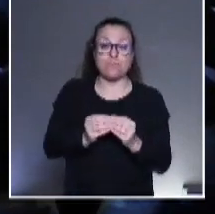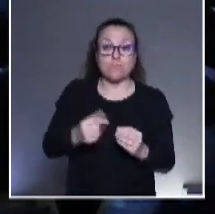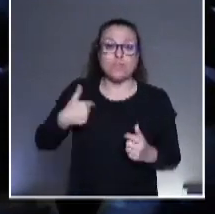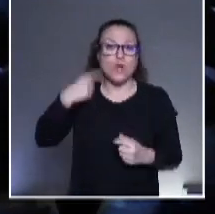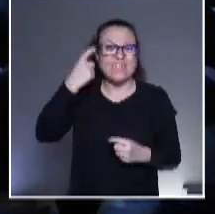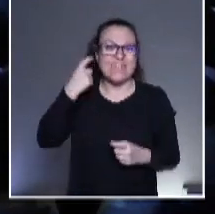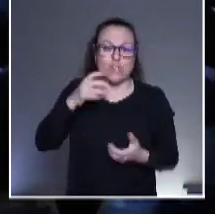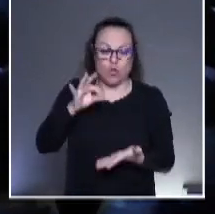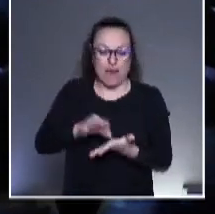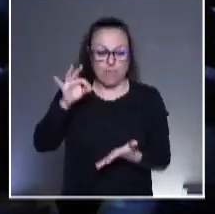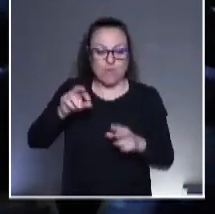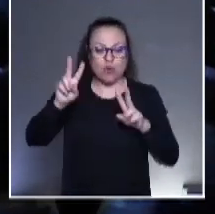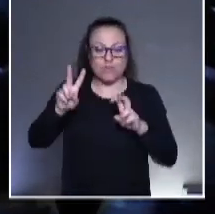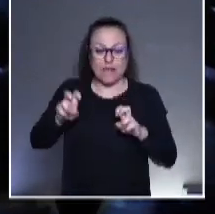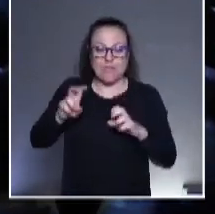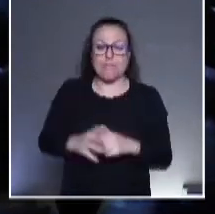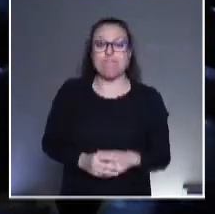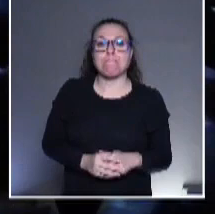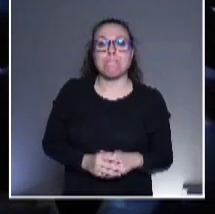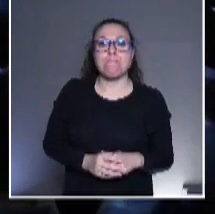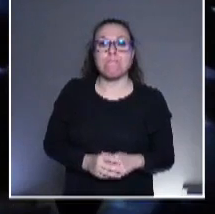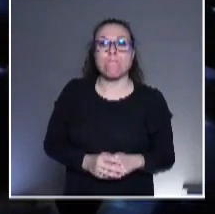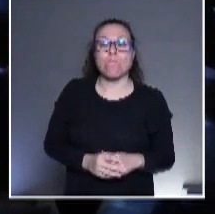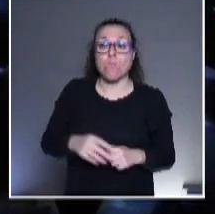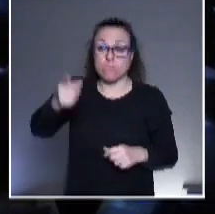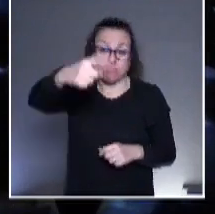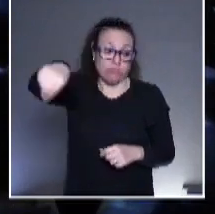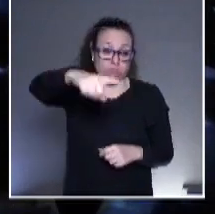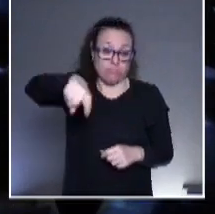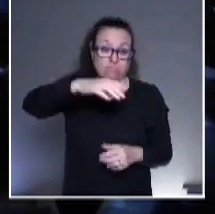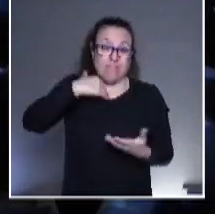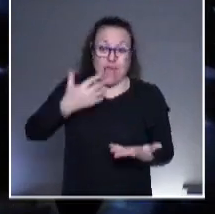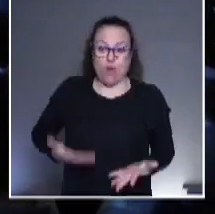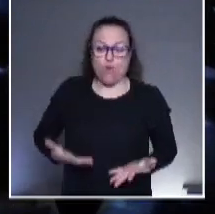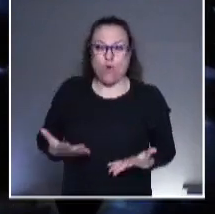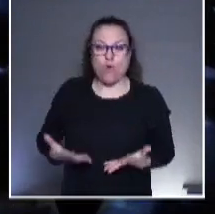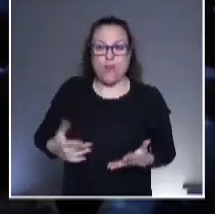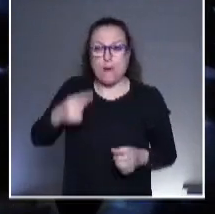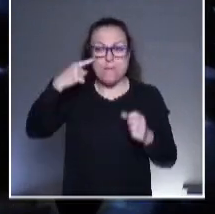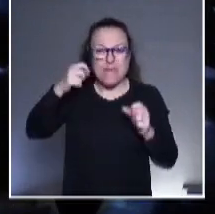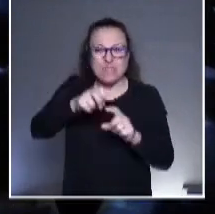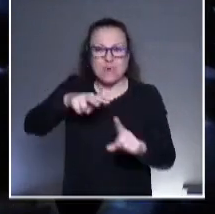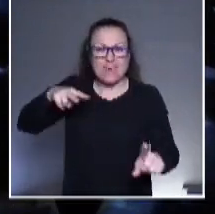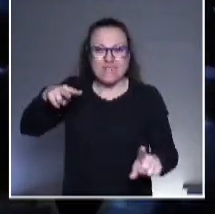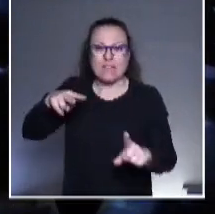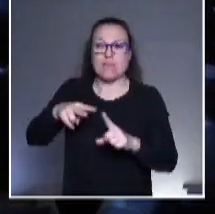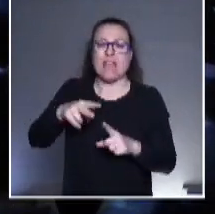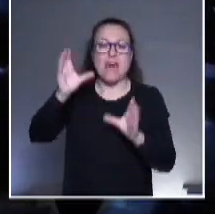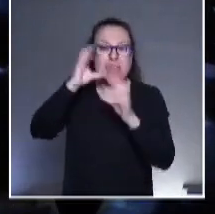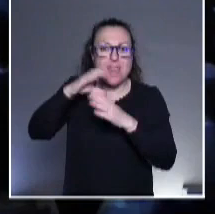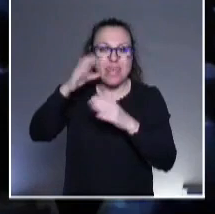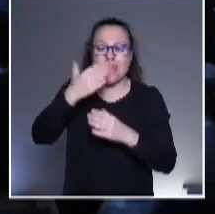ir muy rápida sobre ello, el hecho de que, como sabéis muchos de vosotros en estos momentos, la perspectiva del behavioral, de las ciencias